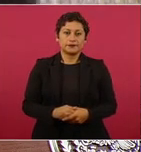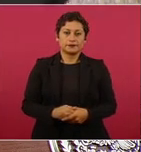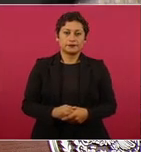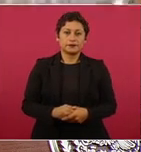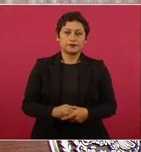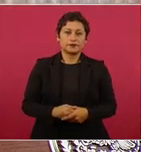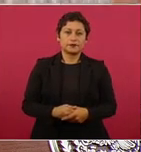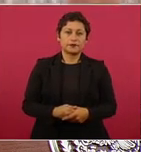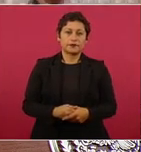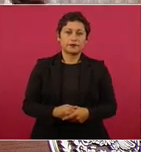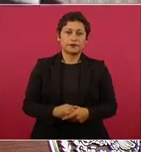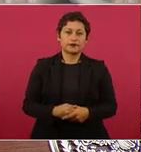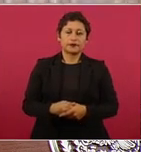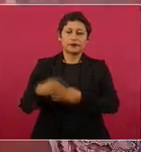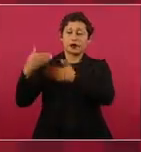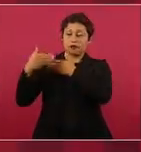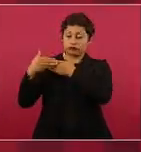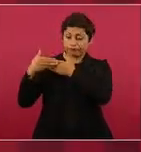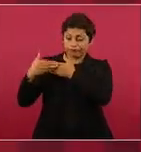Iniciar una